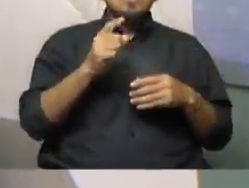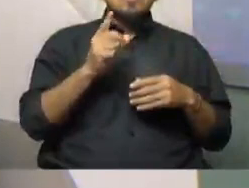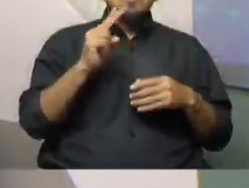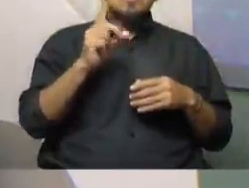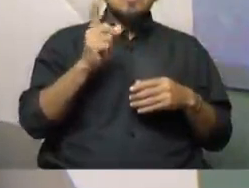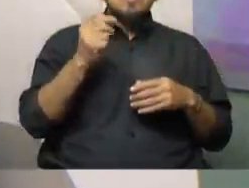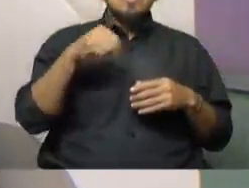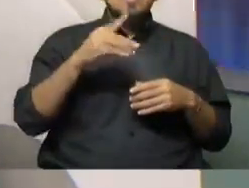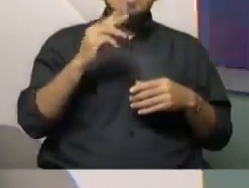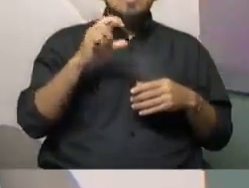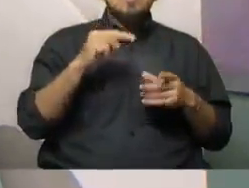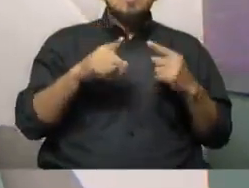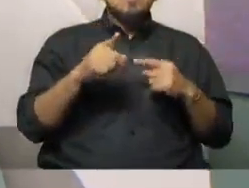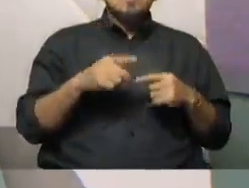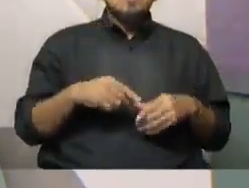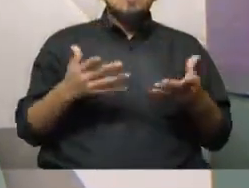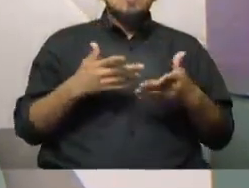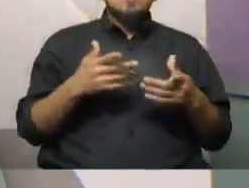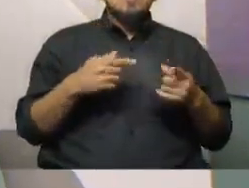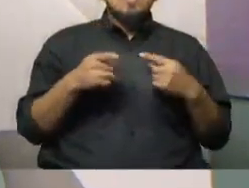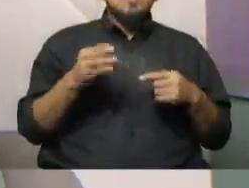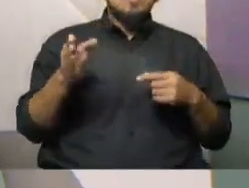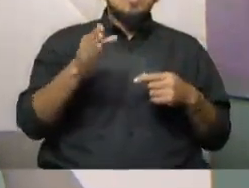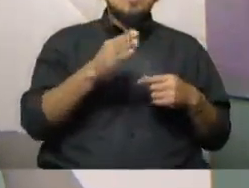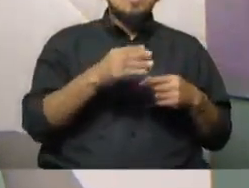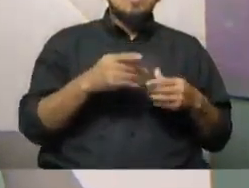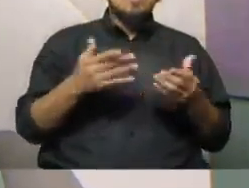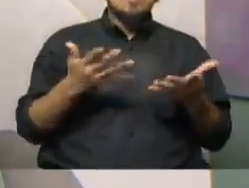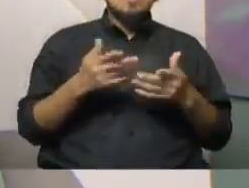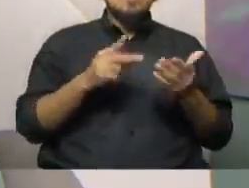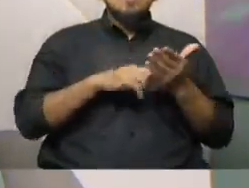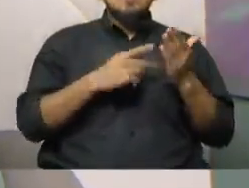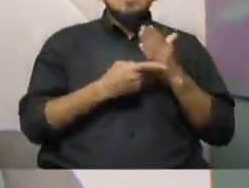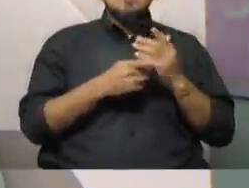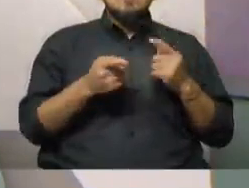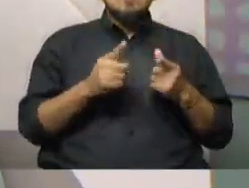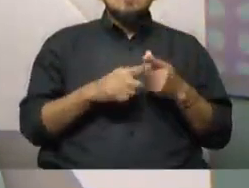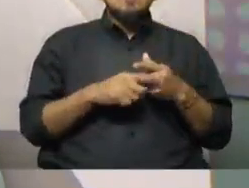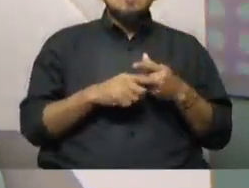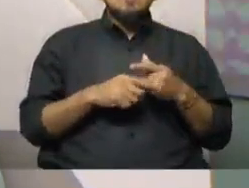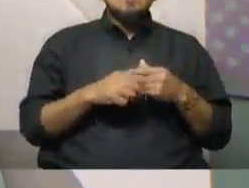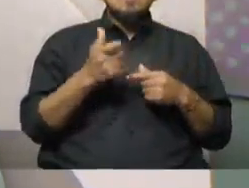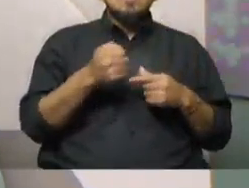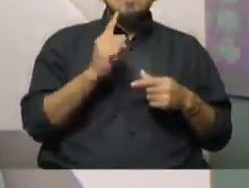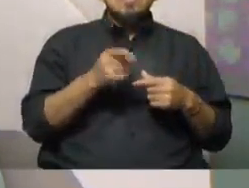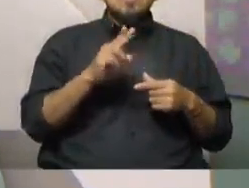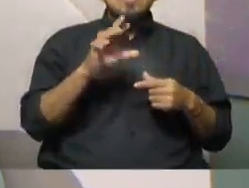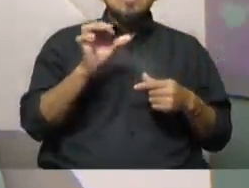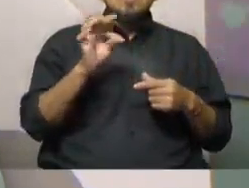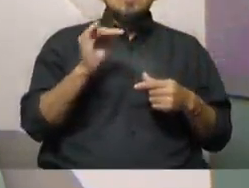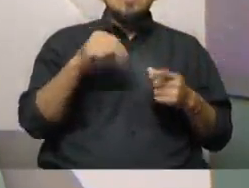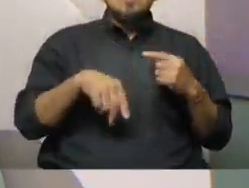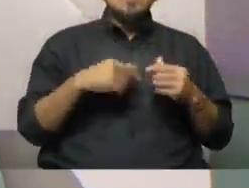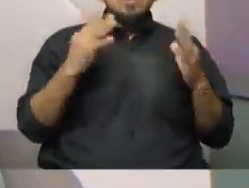Empírico Flamenco. Lo robamos un poquito de la costa porque anda de gira en este momento con su proyecto solista. Él es Agustín Moratorio. Lo recibimos con un